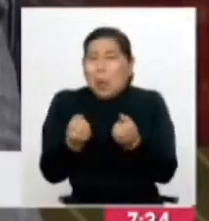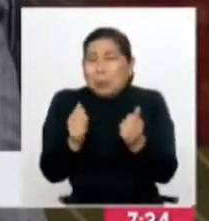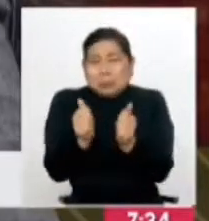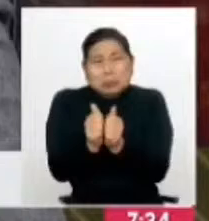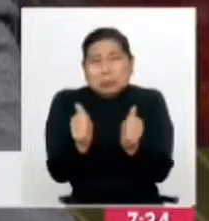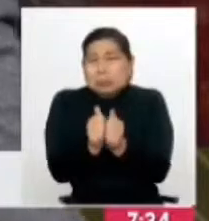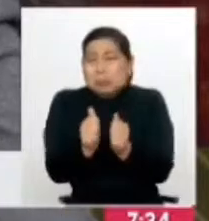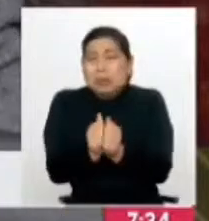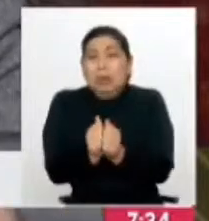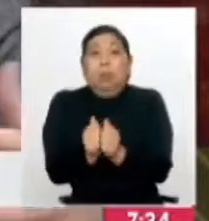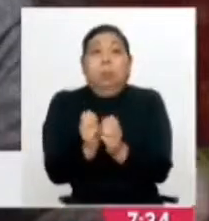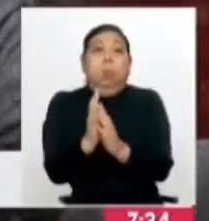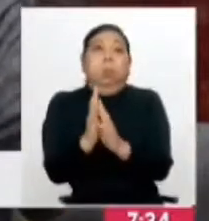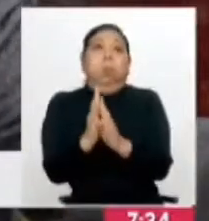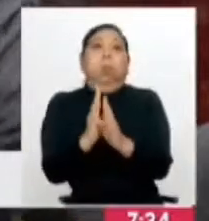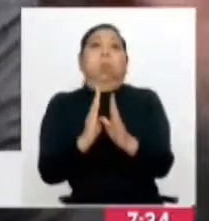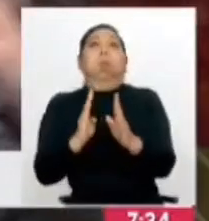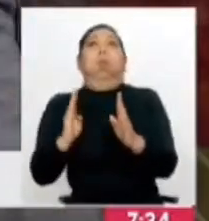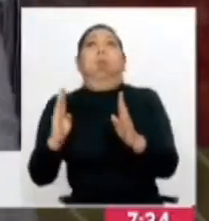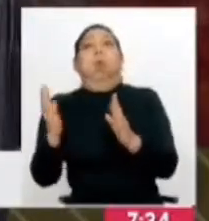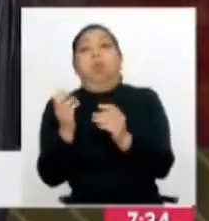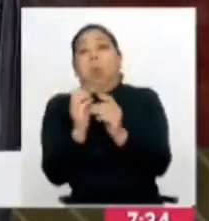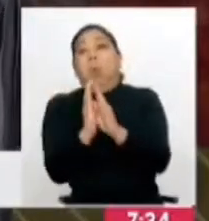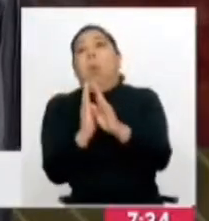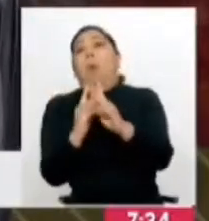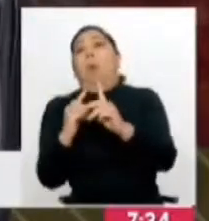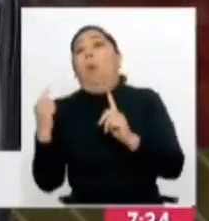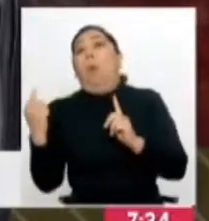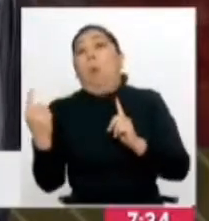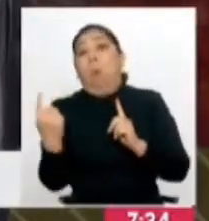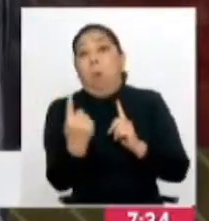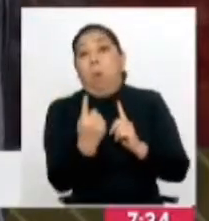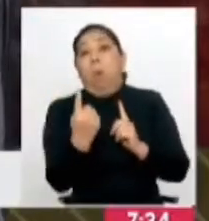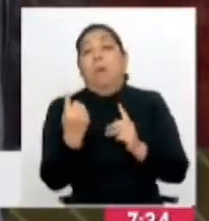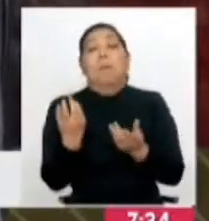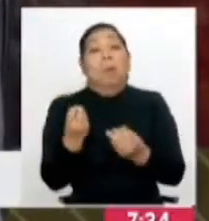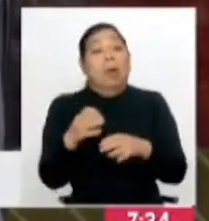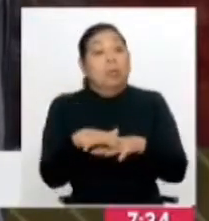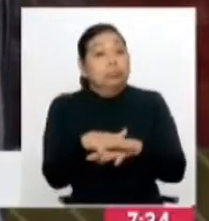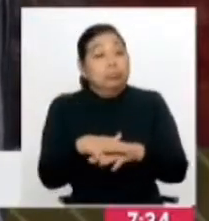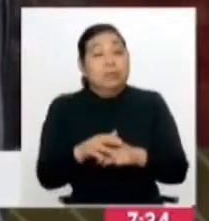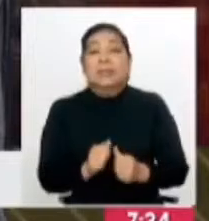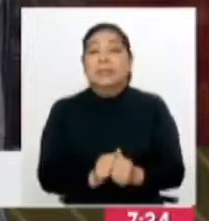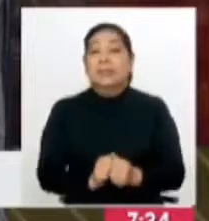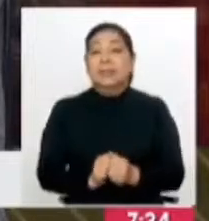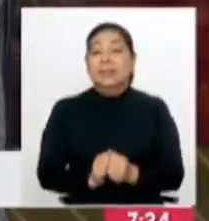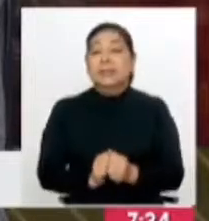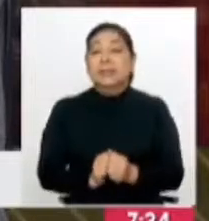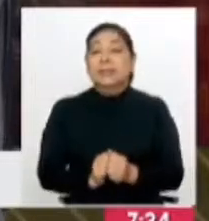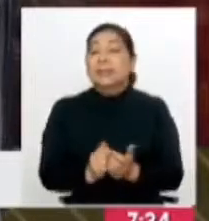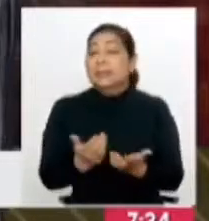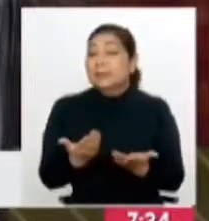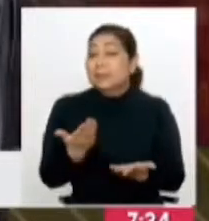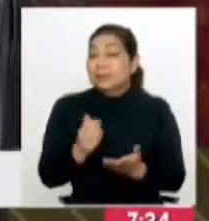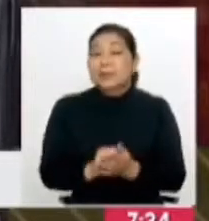Acumular, claro. Las colas eran interminables. Claro. Y la buena gestión,